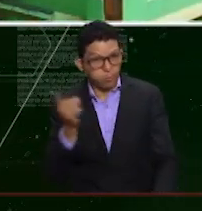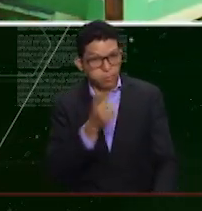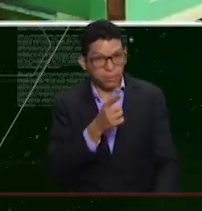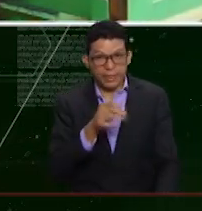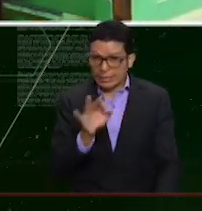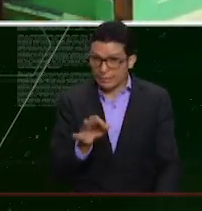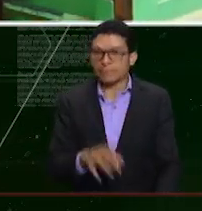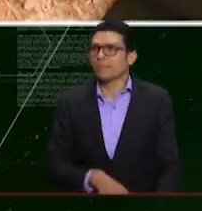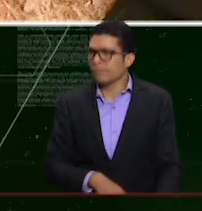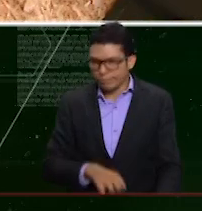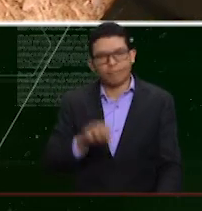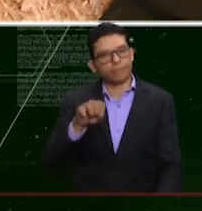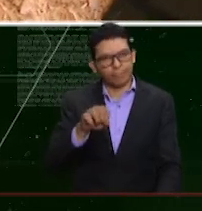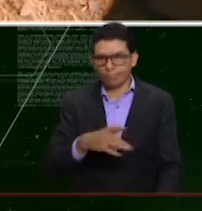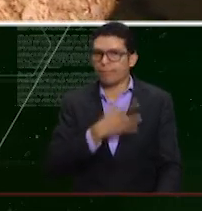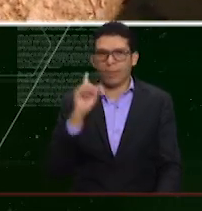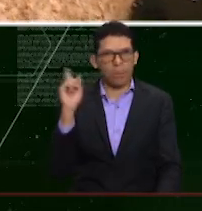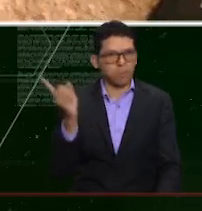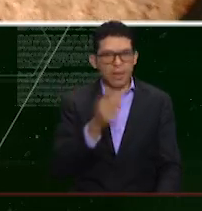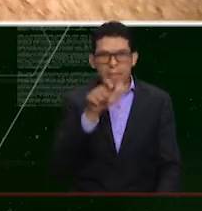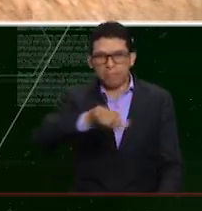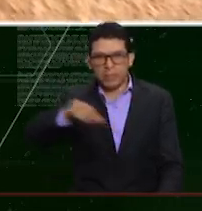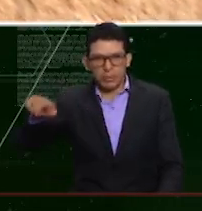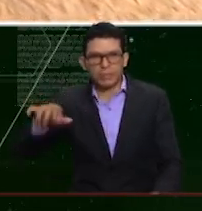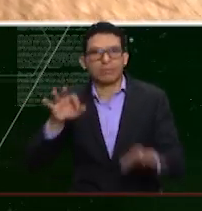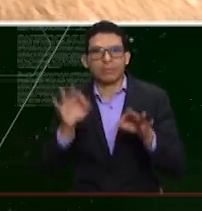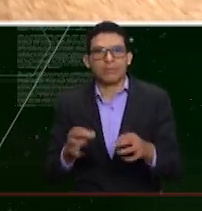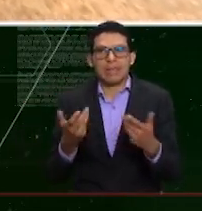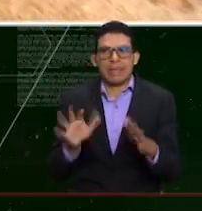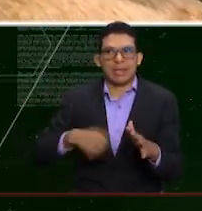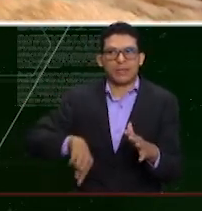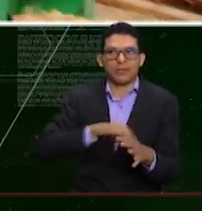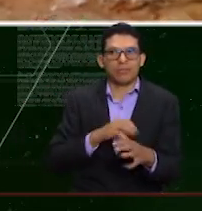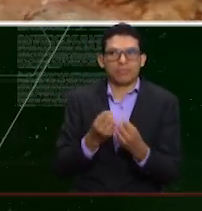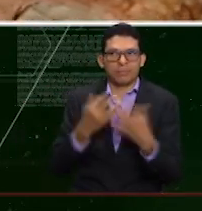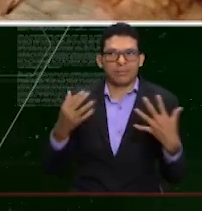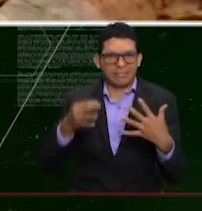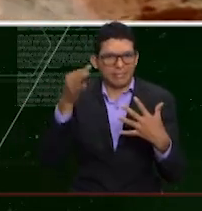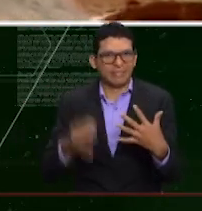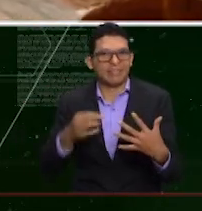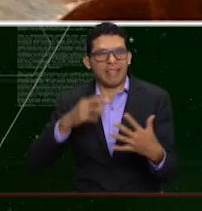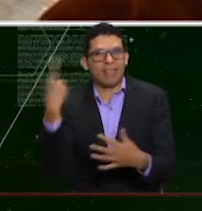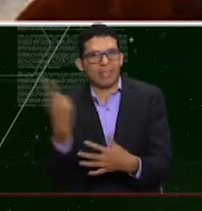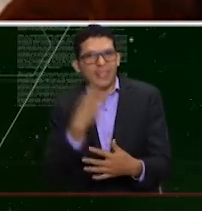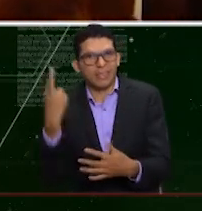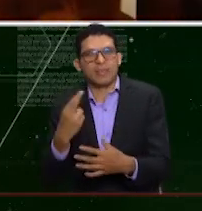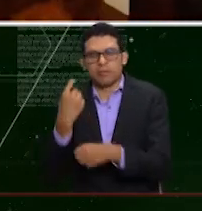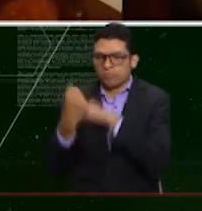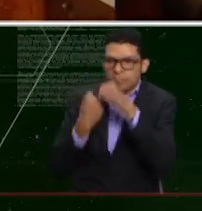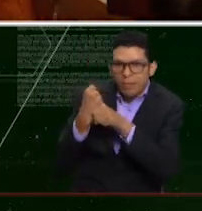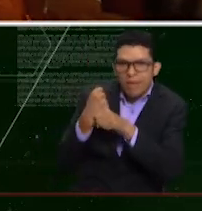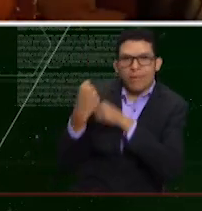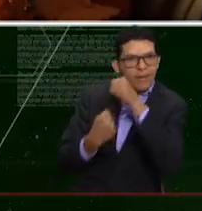ellos, Mónica? Ese es el sentir general de la gente, como le decía. Ya tenemos muchos que vienen repitiendo reconocimiento año tras